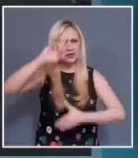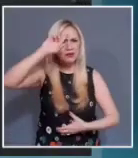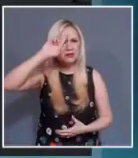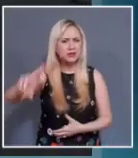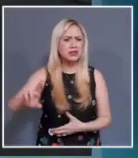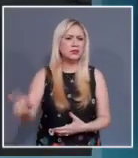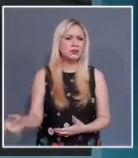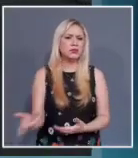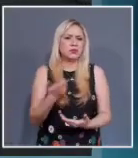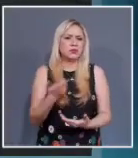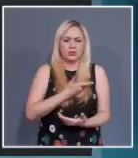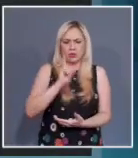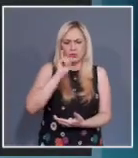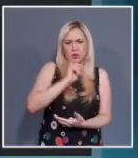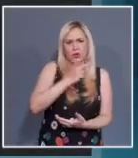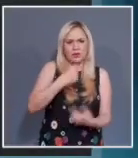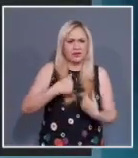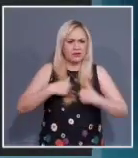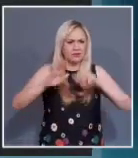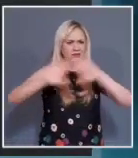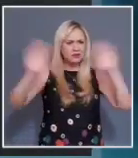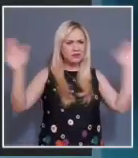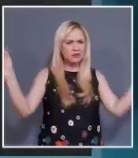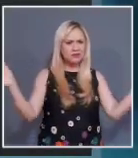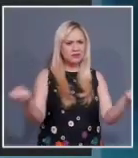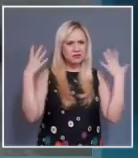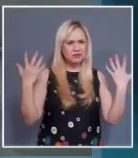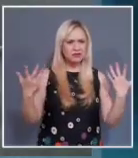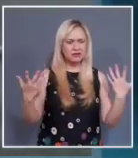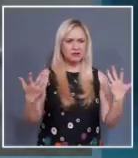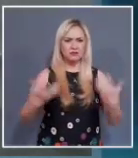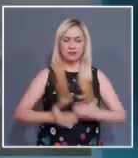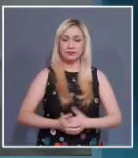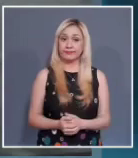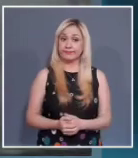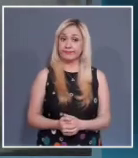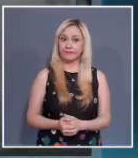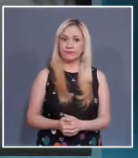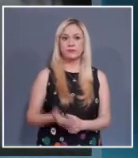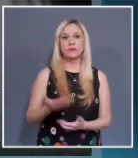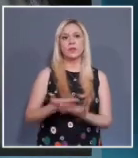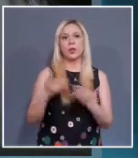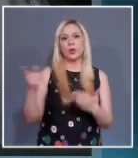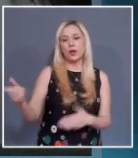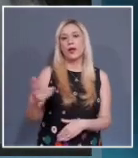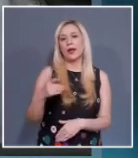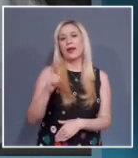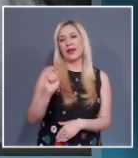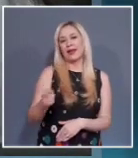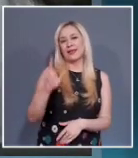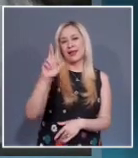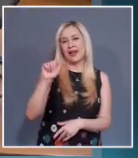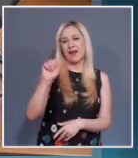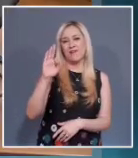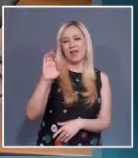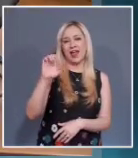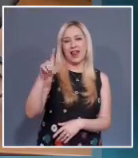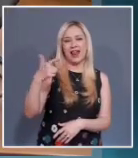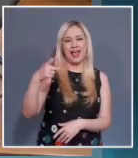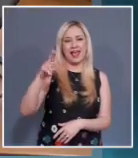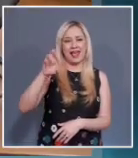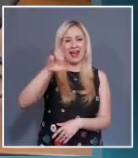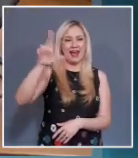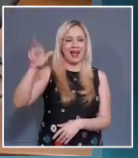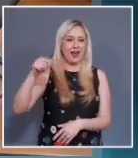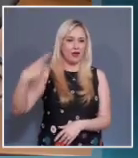El presidente del Poder Judicial de la Ciudad de México, Rafael Guerra, propuso la creación de un banco de sentencias emitidas bajo parámetros